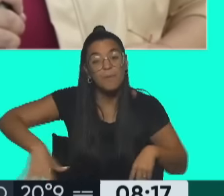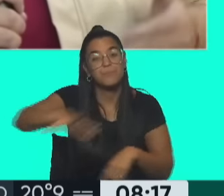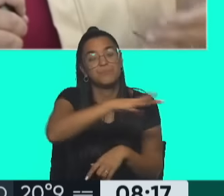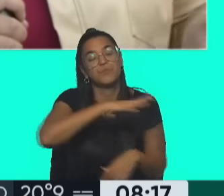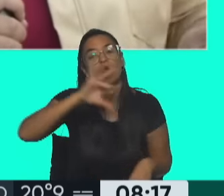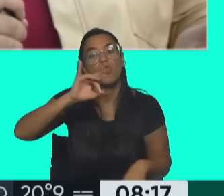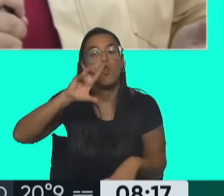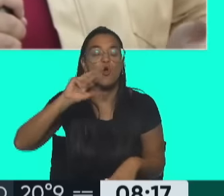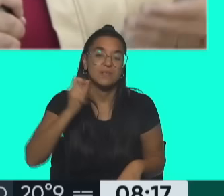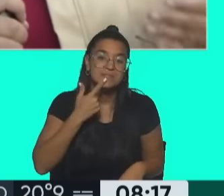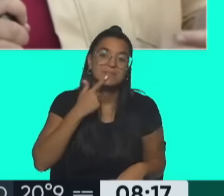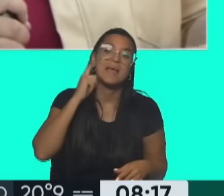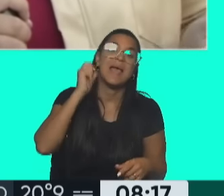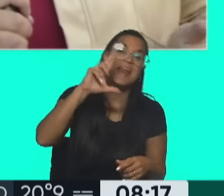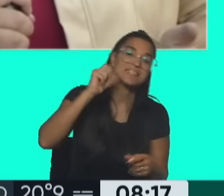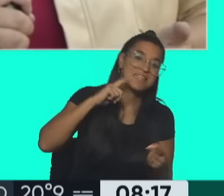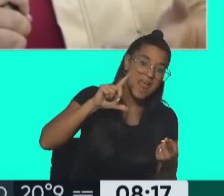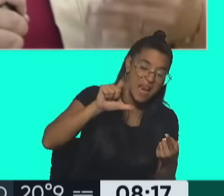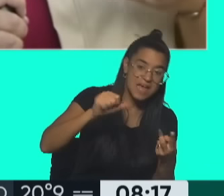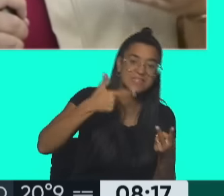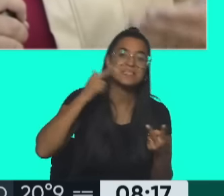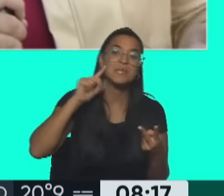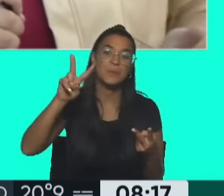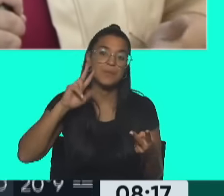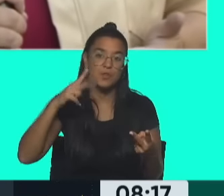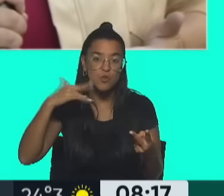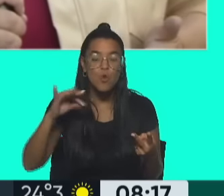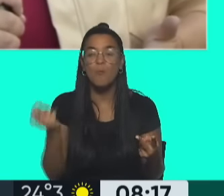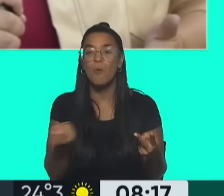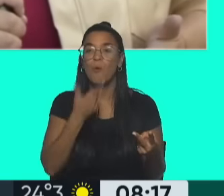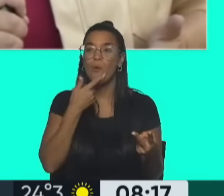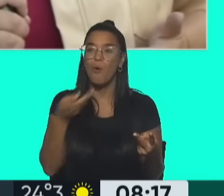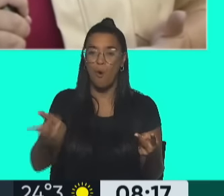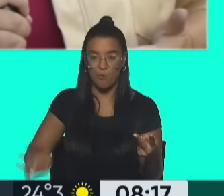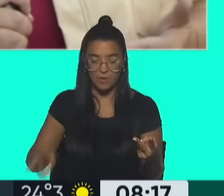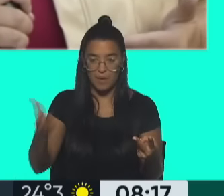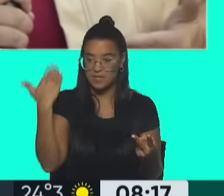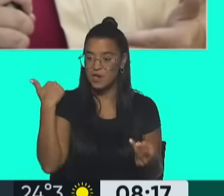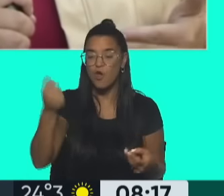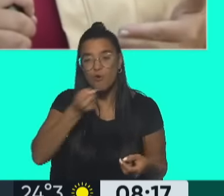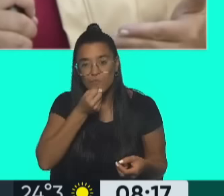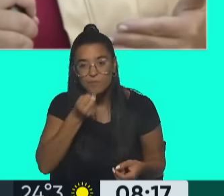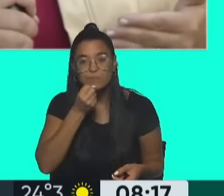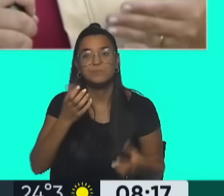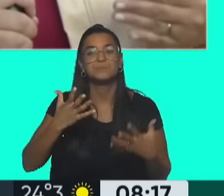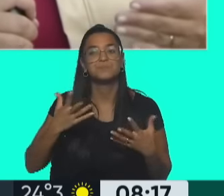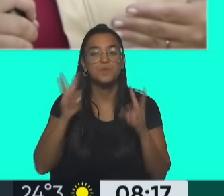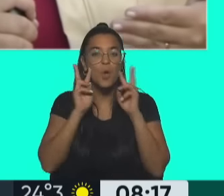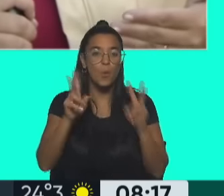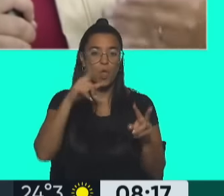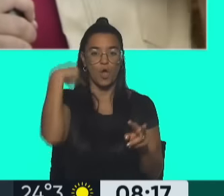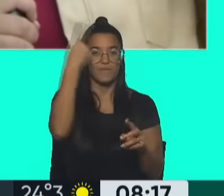Dolores, Graciela y Silvino volvieron a sonreír. Ayer en la conferencia de prensa se los vio con un